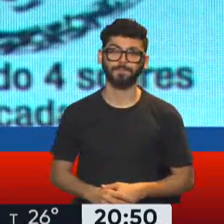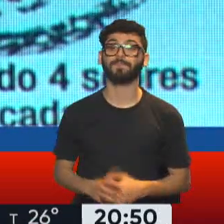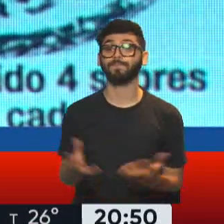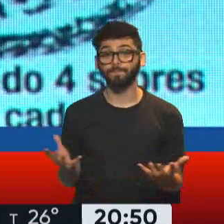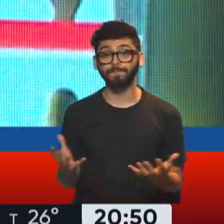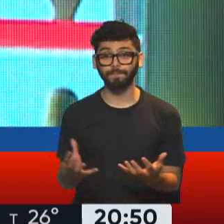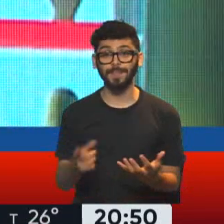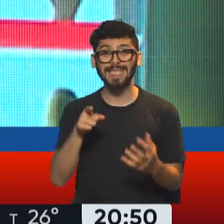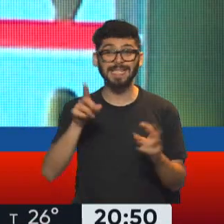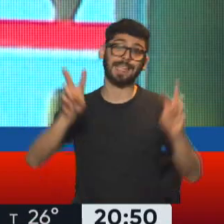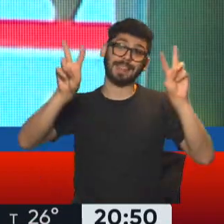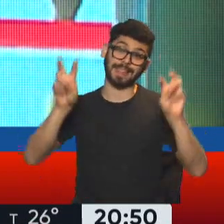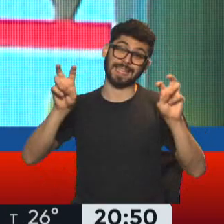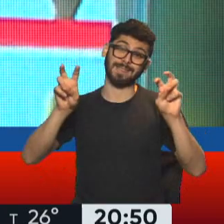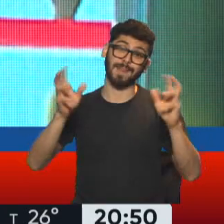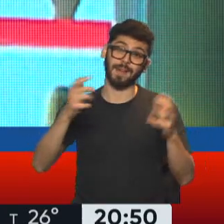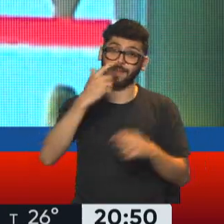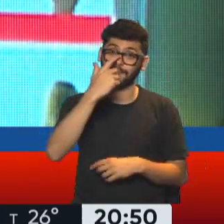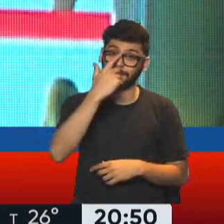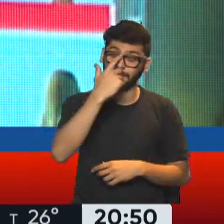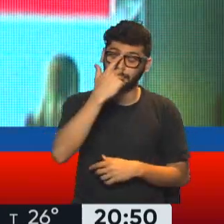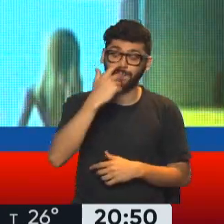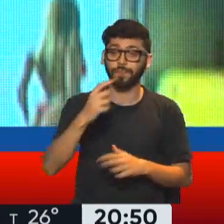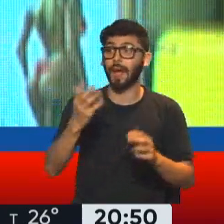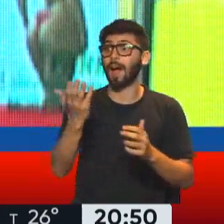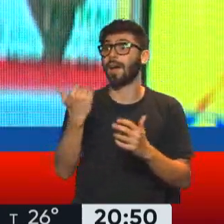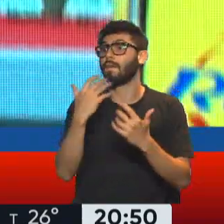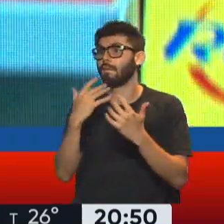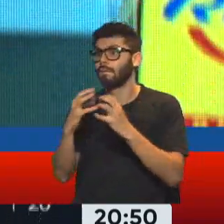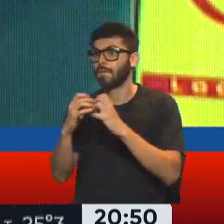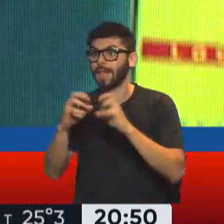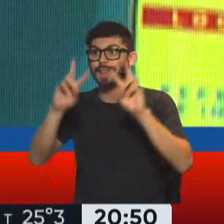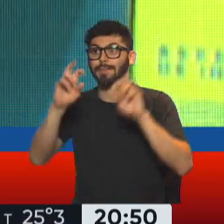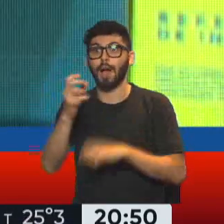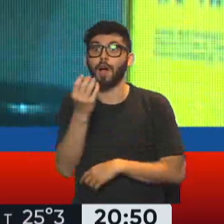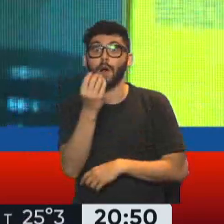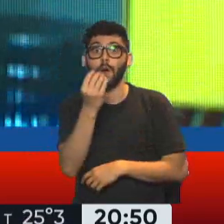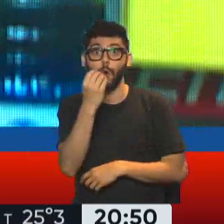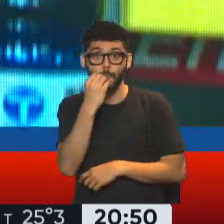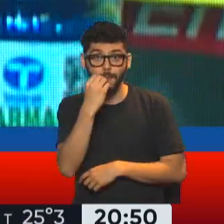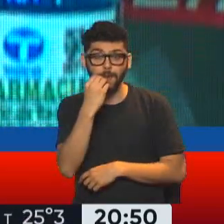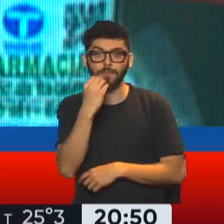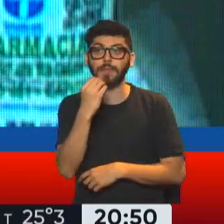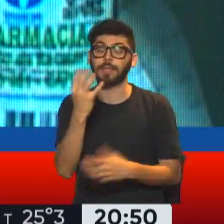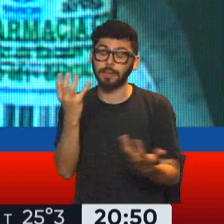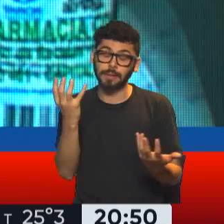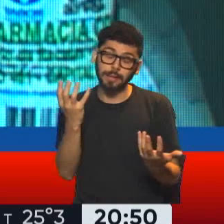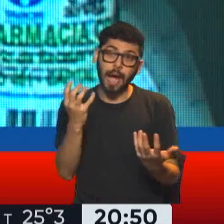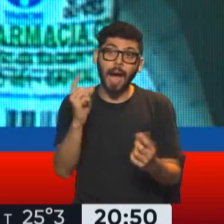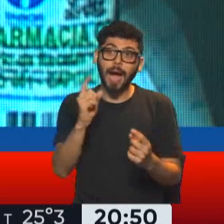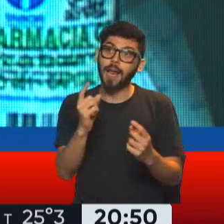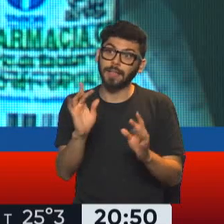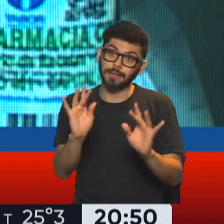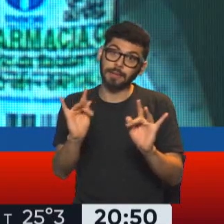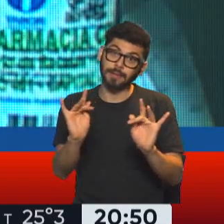Bueno, es el tema. Veníamos hablando del tema de los alimentos y la verdad que todavía hay dificultades y hay resistencias, más que